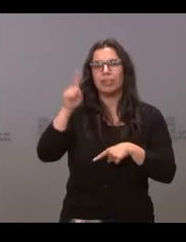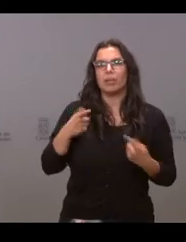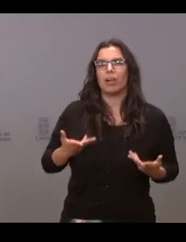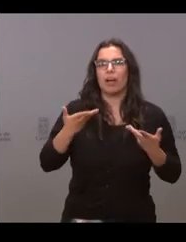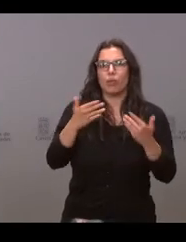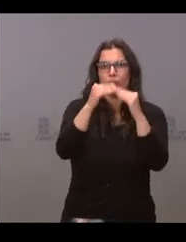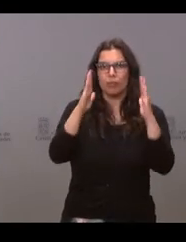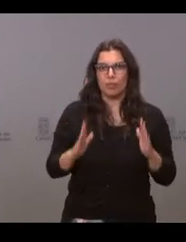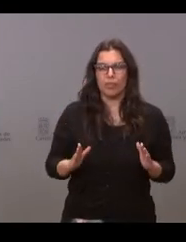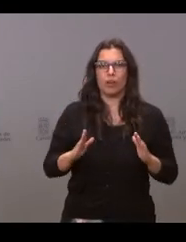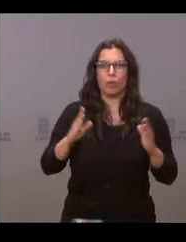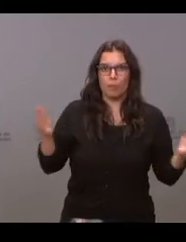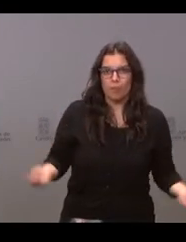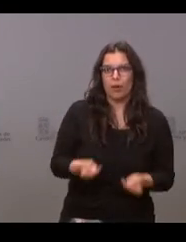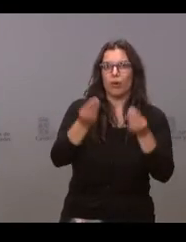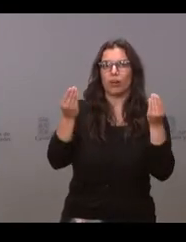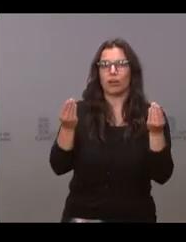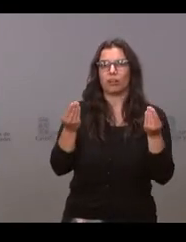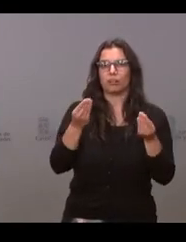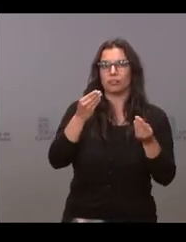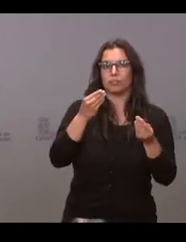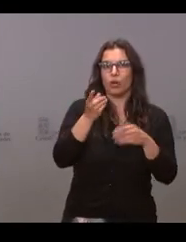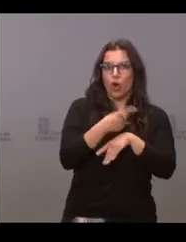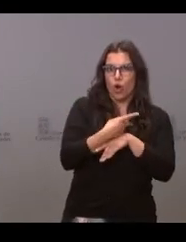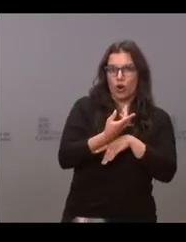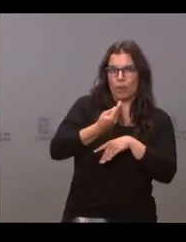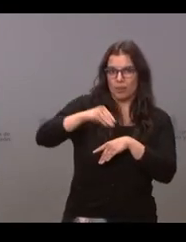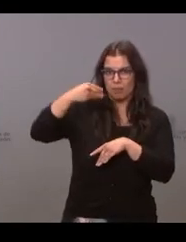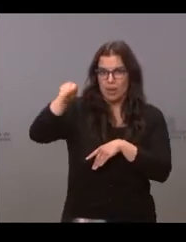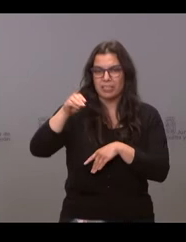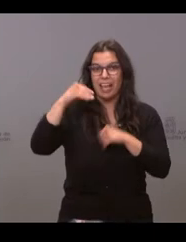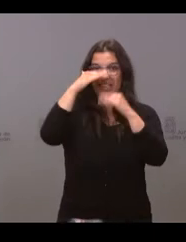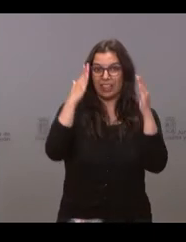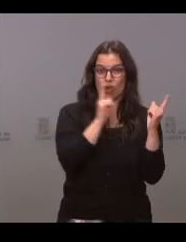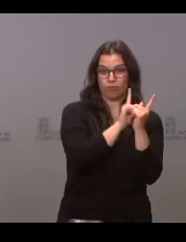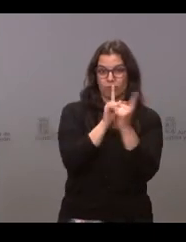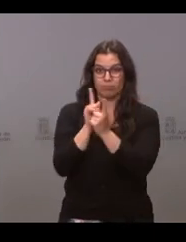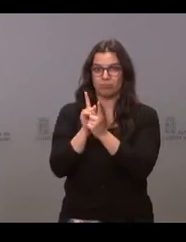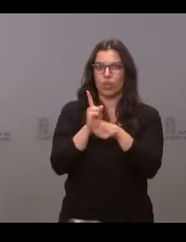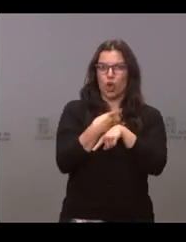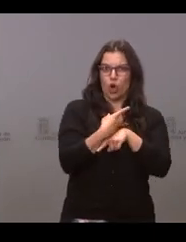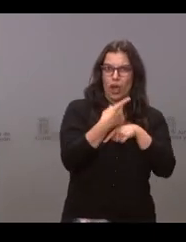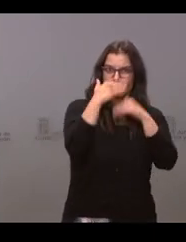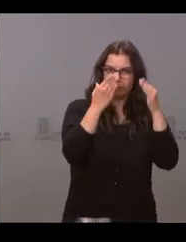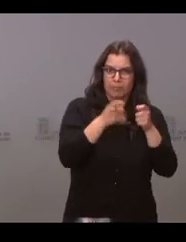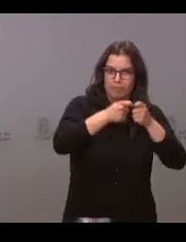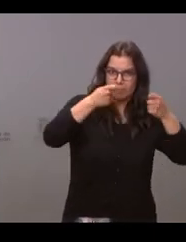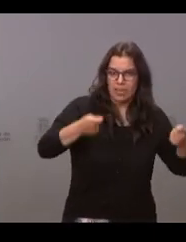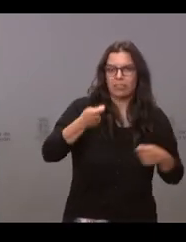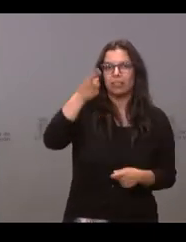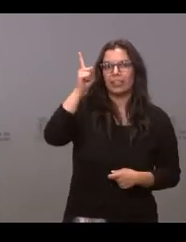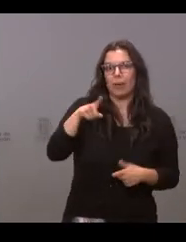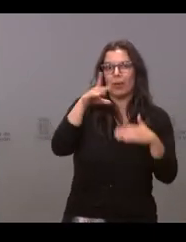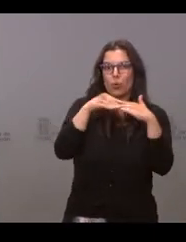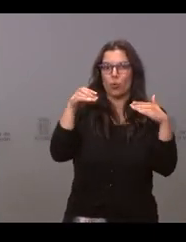con más horarios más horas de atención a las personas también con más usuarios a los